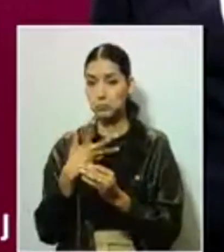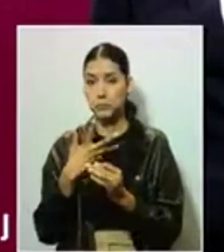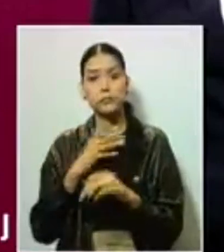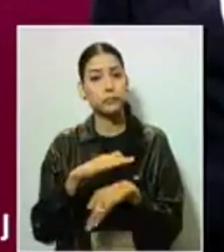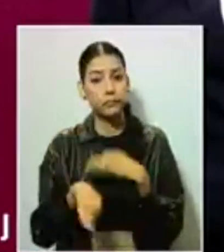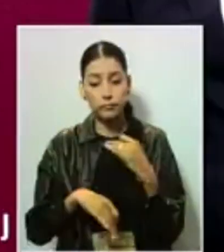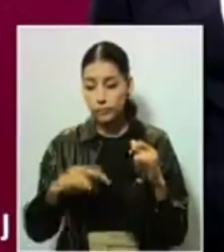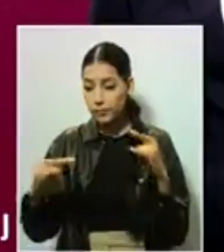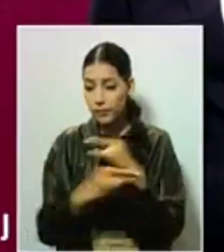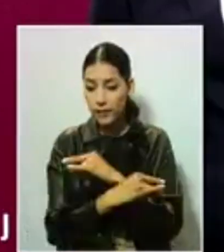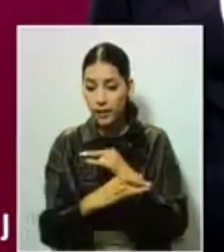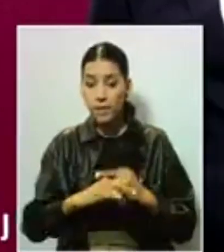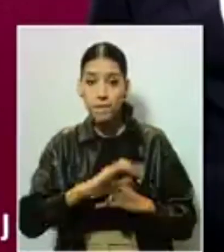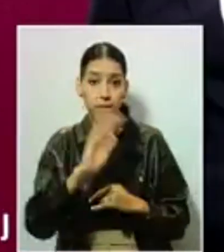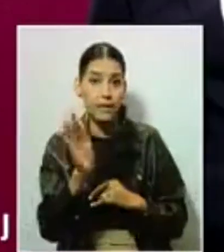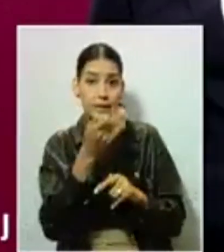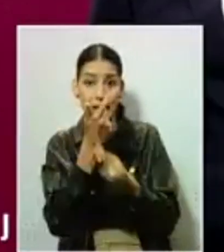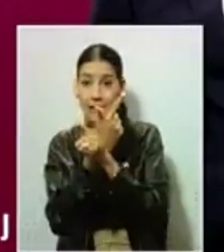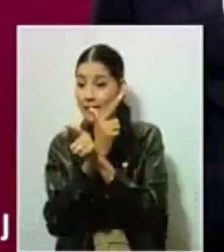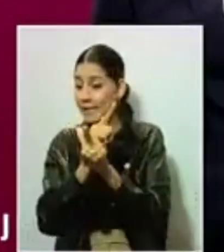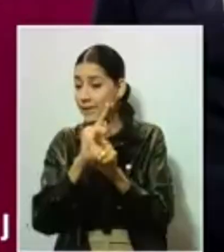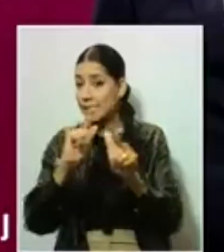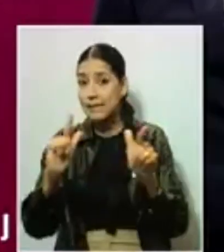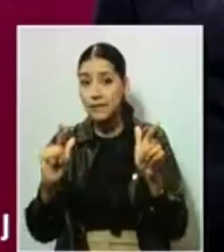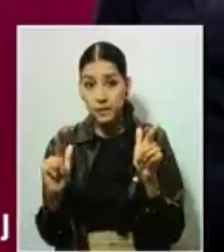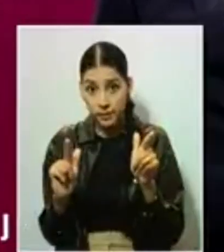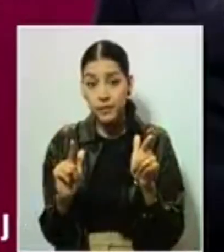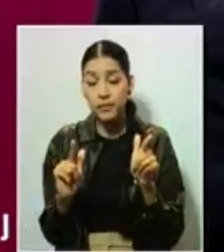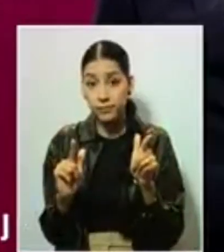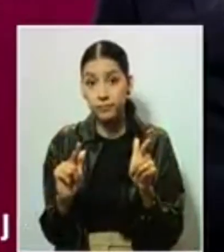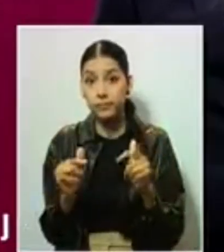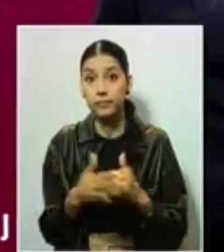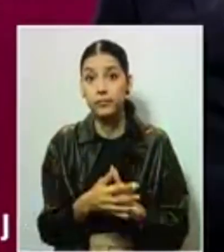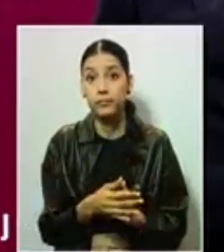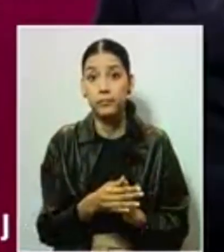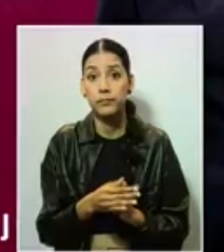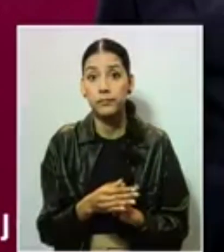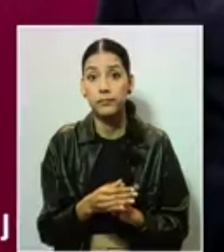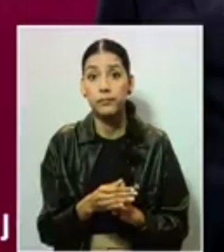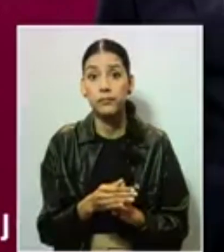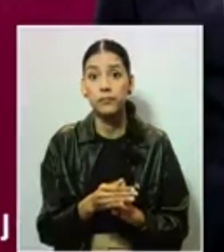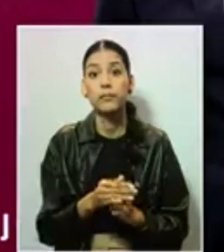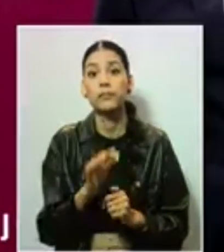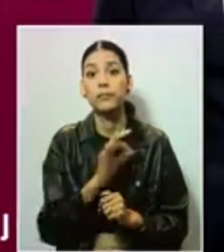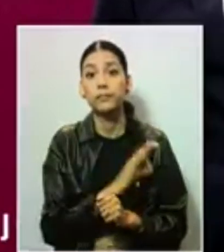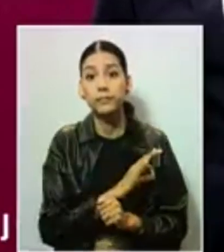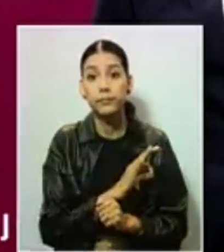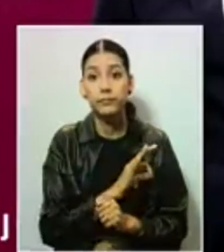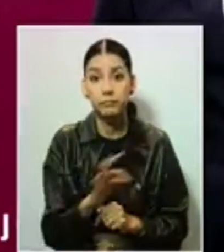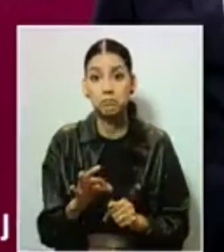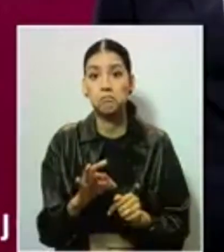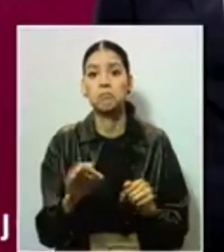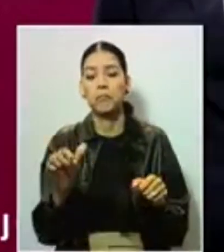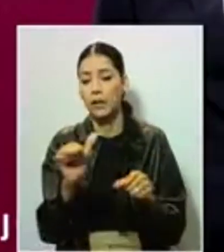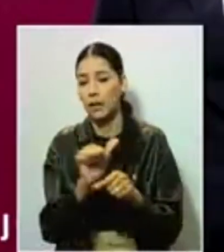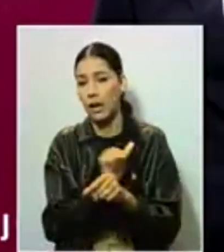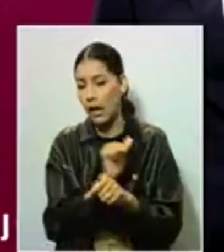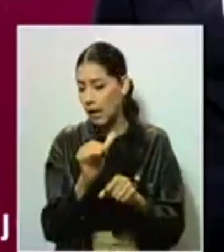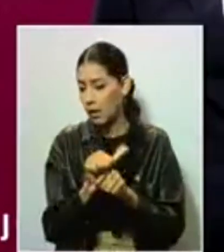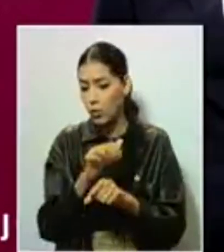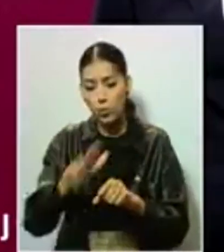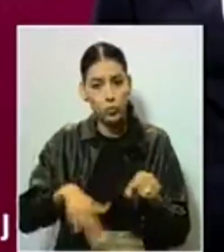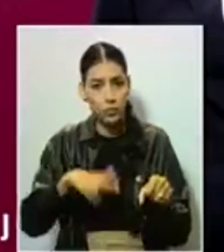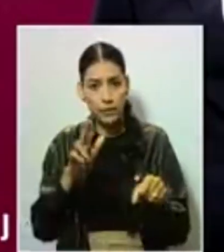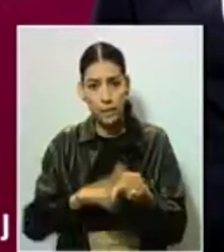comunicación federales libres que las tengamos este a la a la disposición a el tránsito normal y se